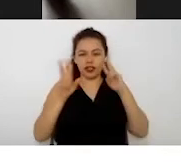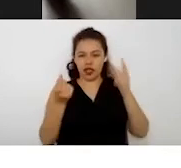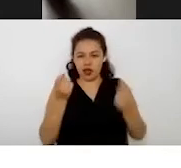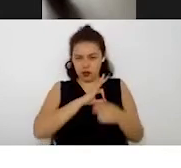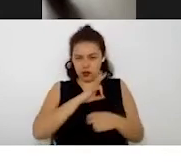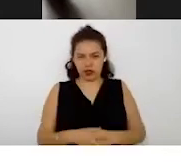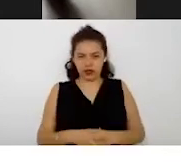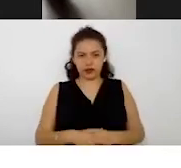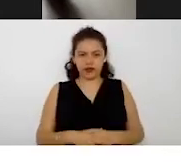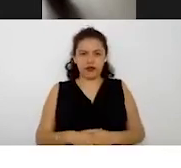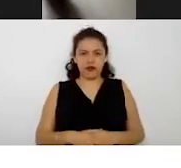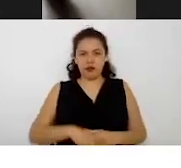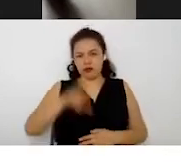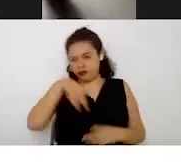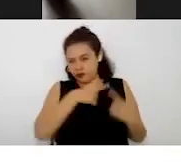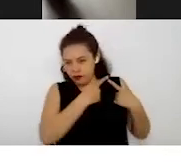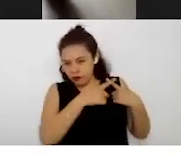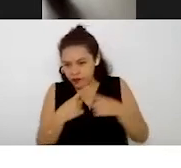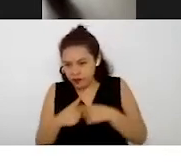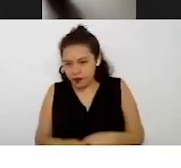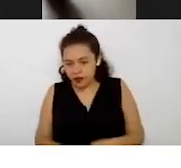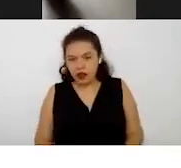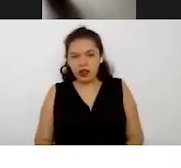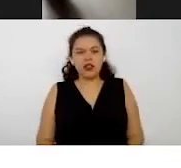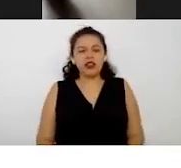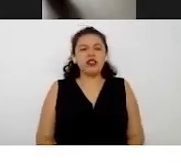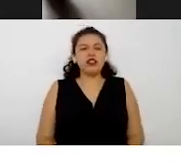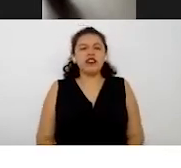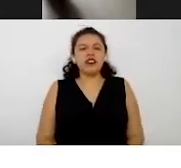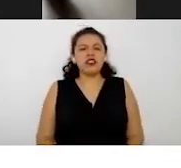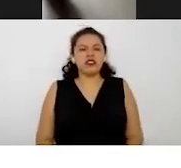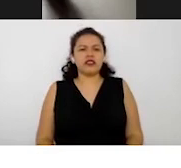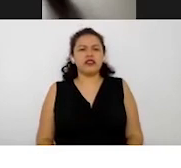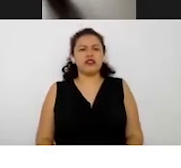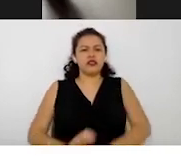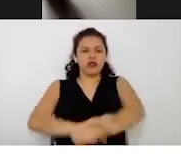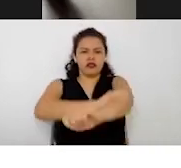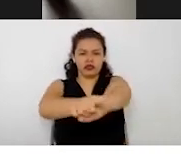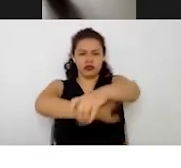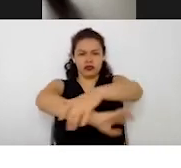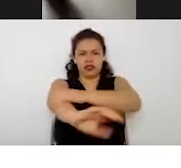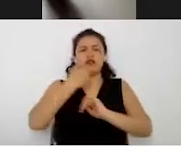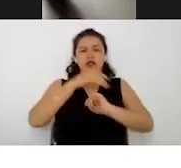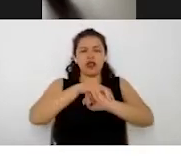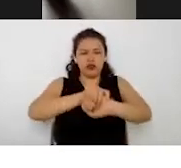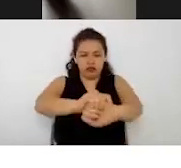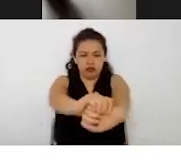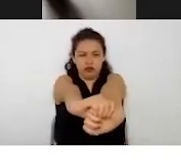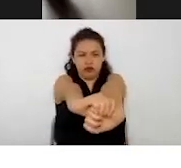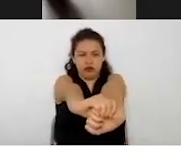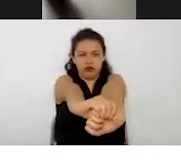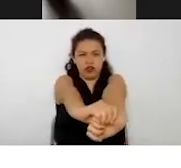gran diferencia que mis brazos están totalmente extendidos a que si yo estoy en una posición como